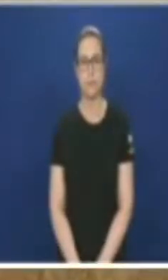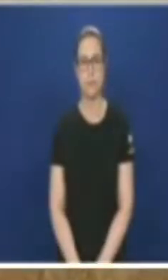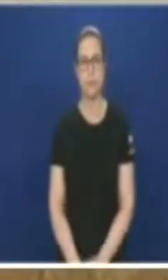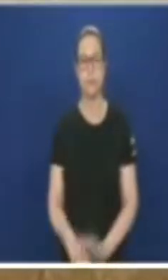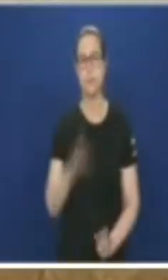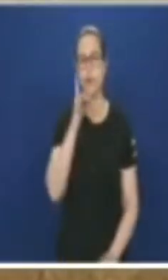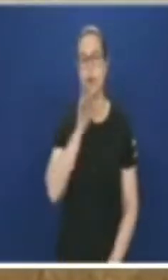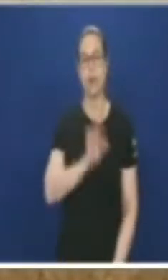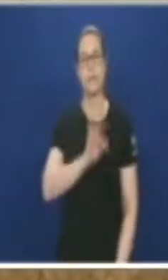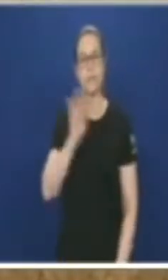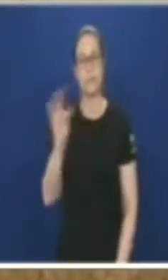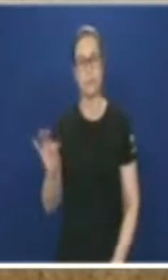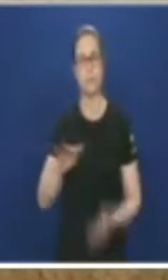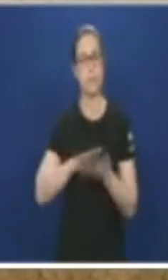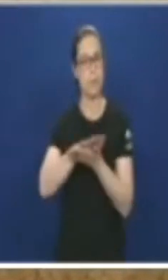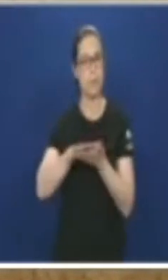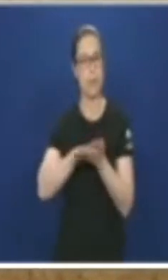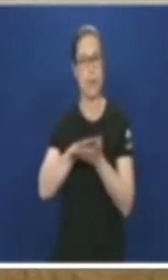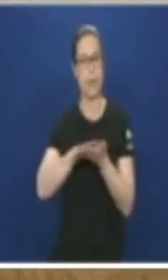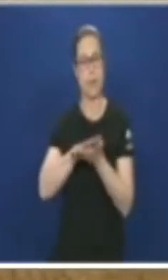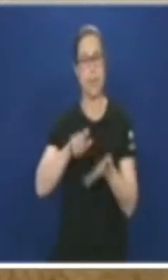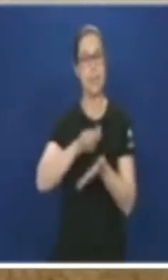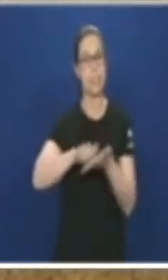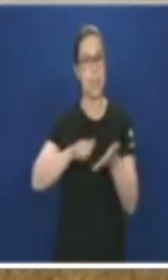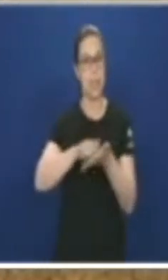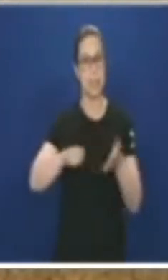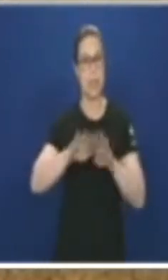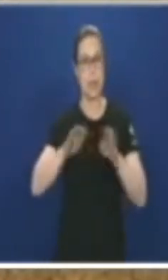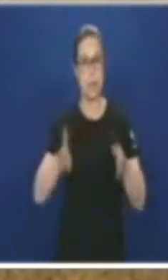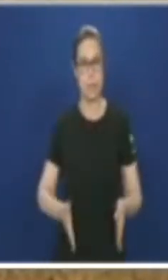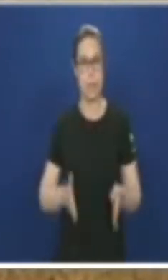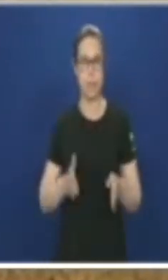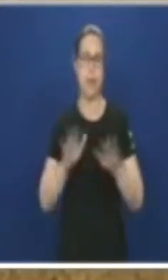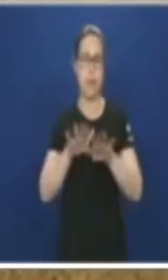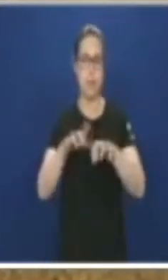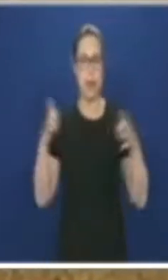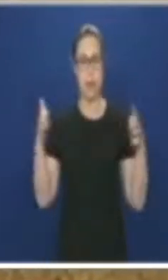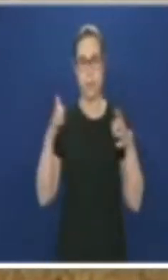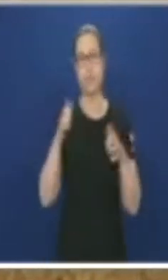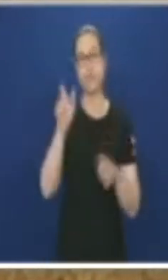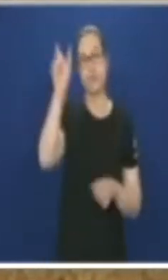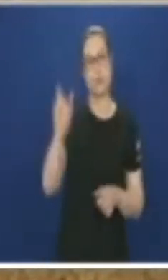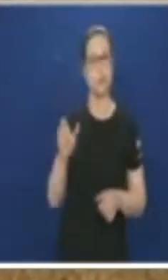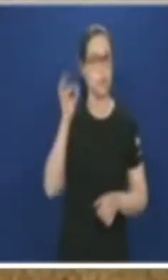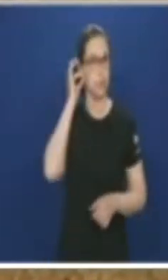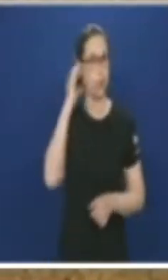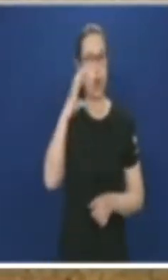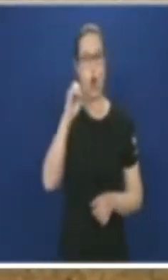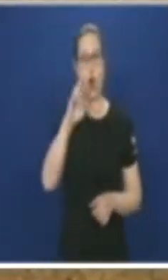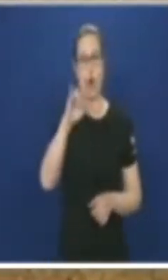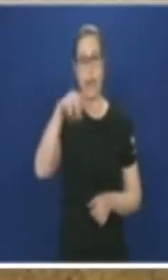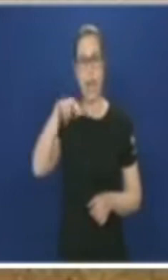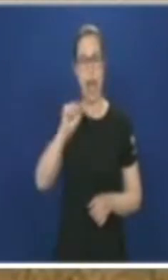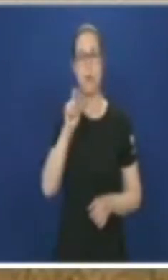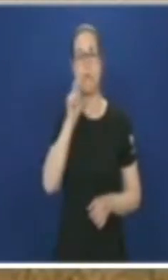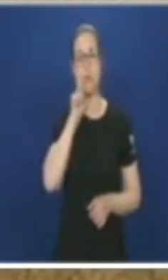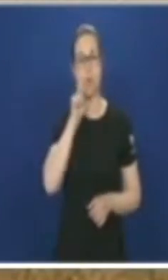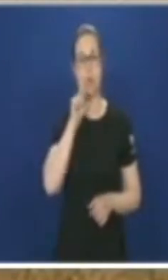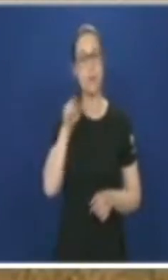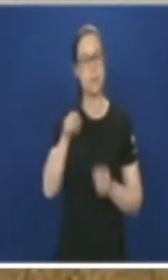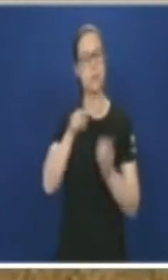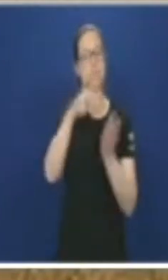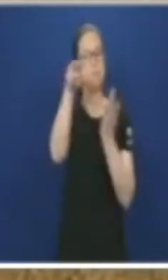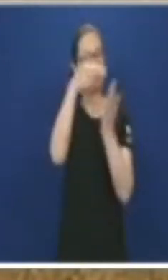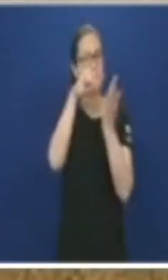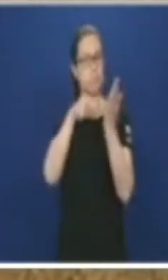Intervenga a continuación a secretaria da mesa do Parlamento, dona Corina Porro Martínez, quen vai ler o acordo polo que se